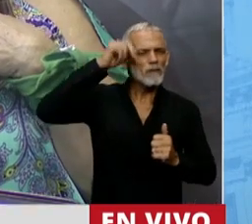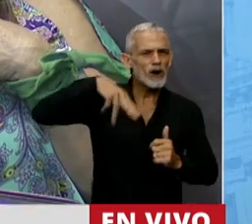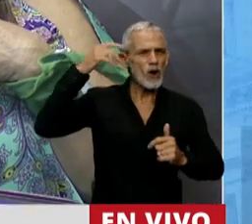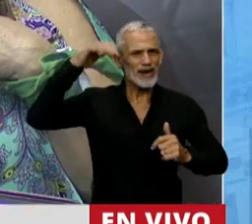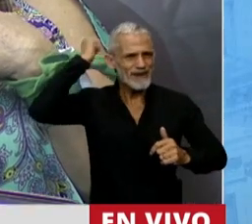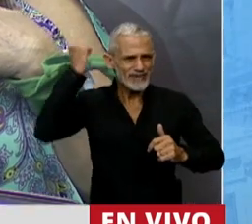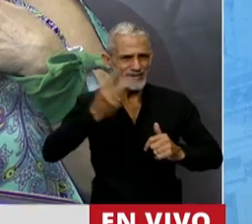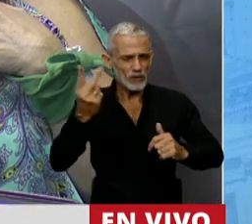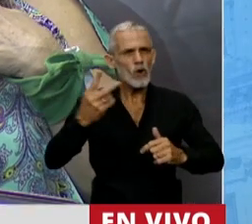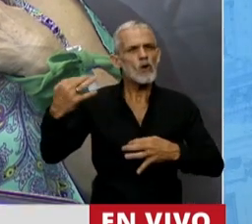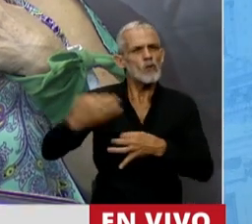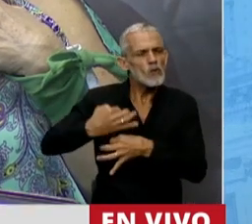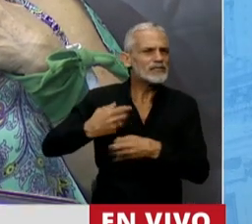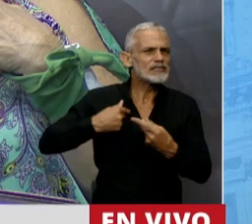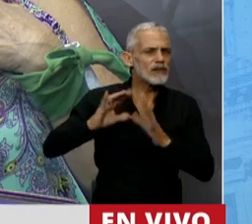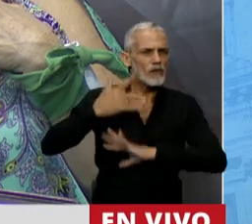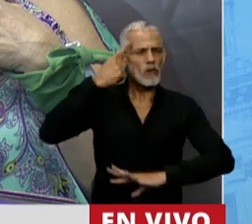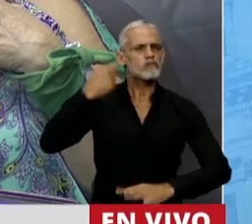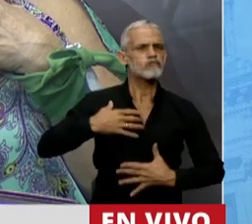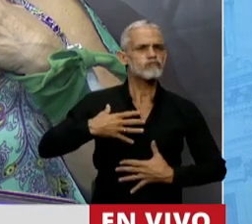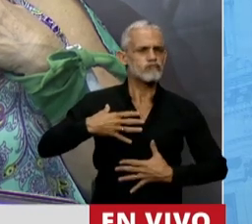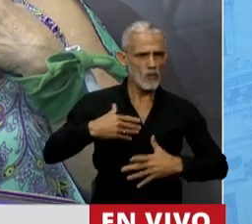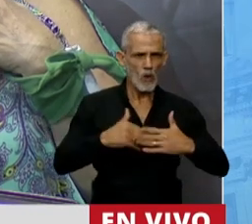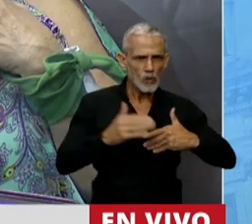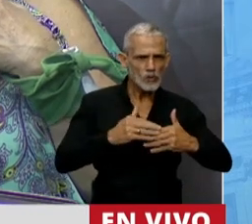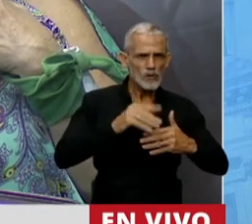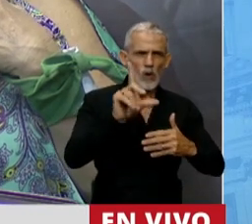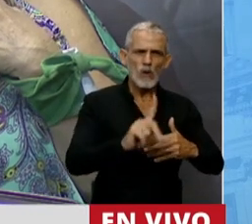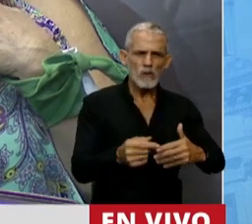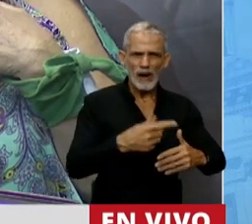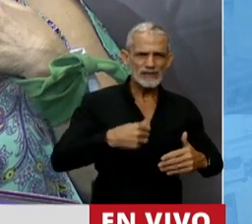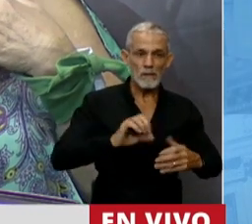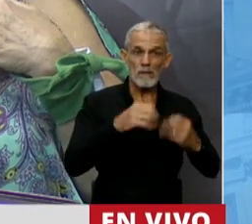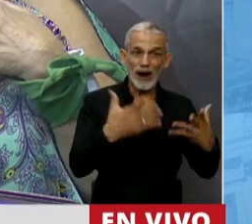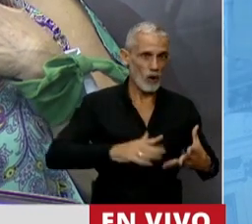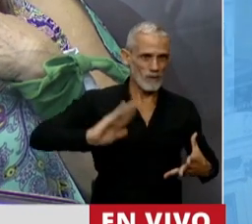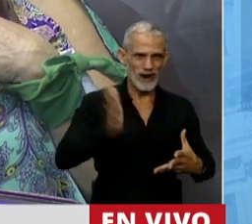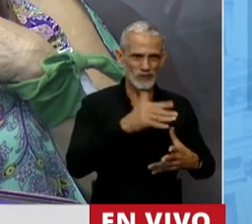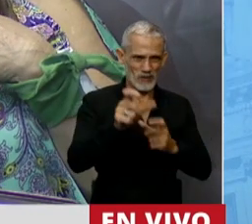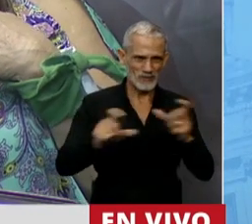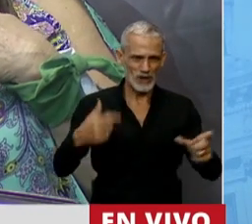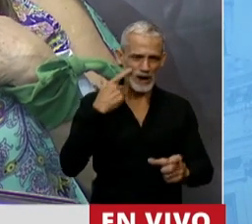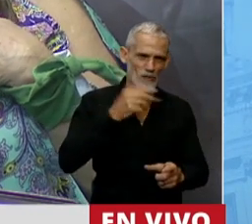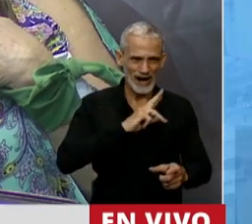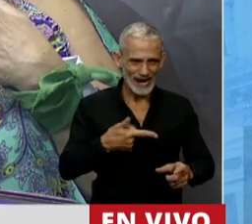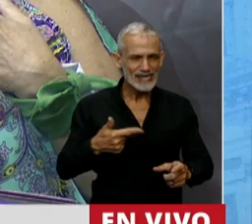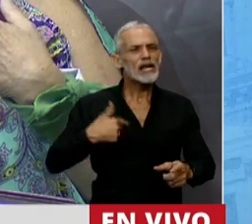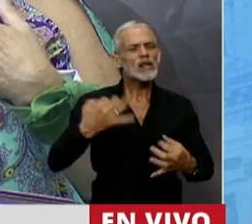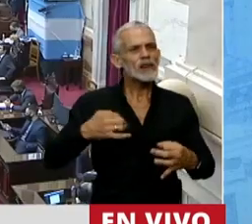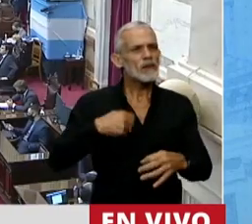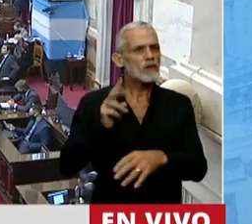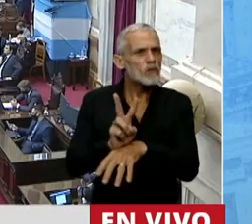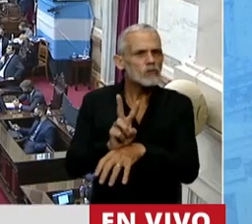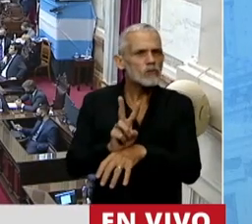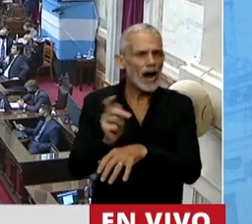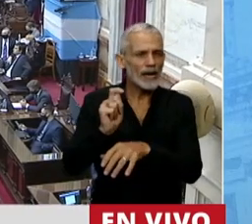Evita, nos enseña que mientras construimos una patria mejor para todas y todos, esto es nuestro deber también